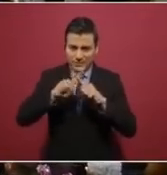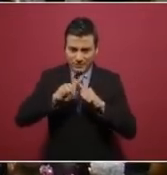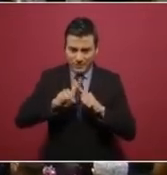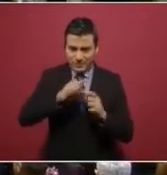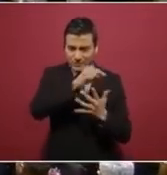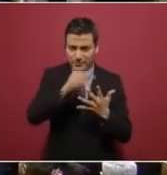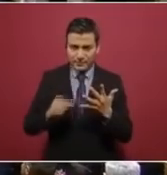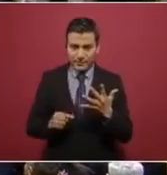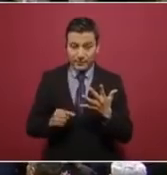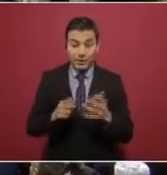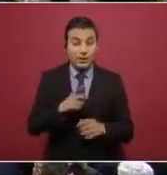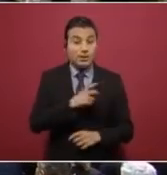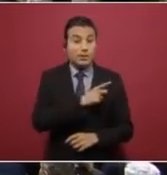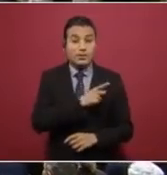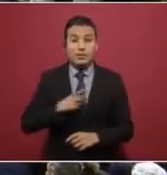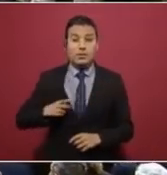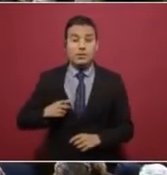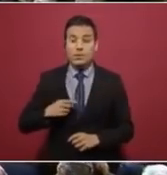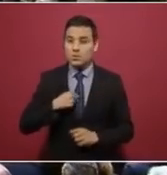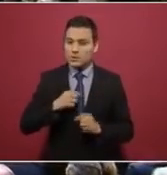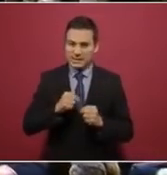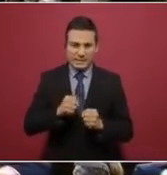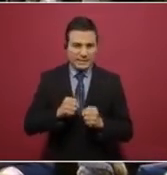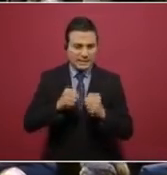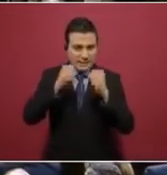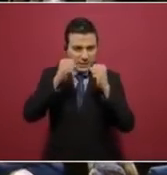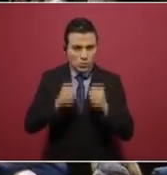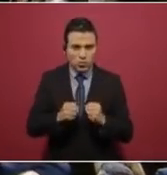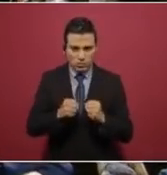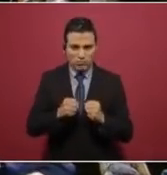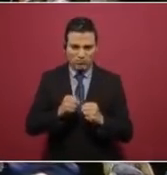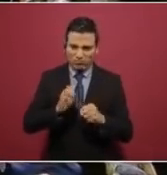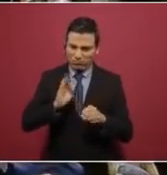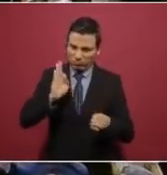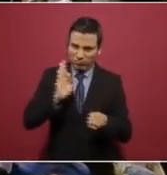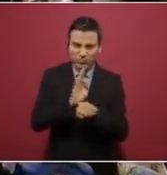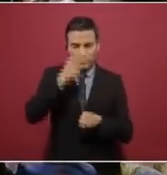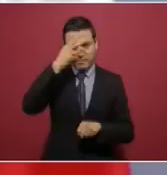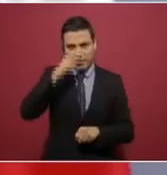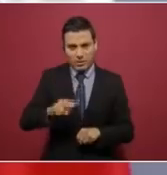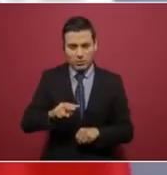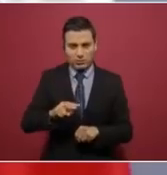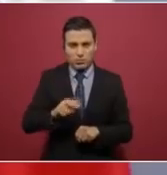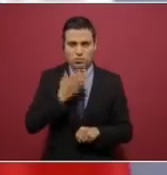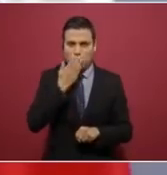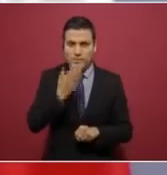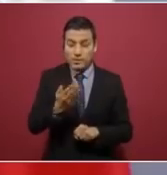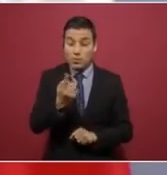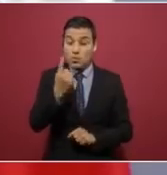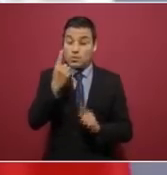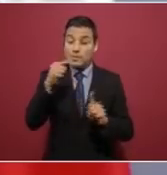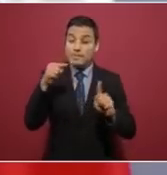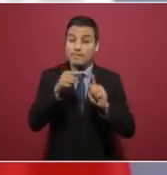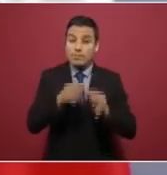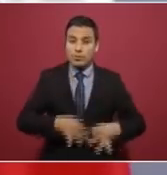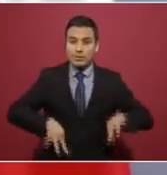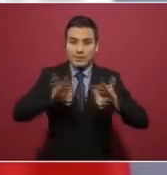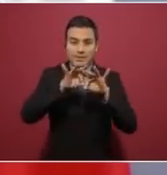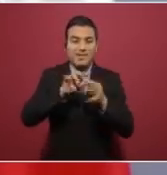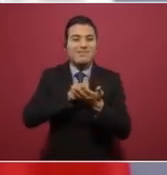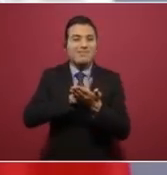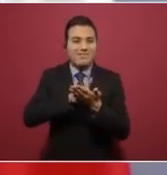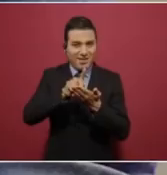garantizar en los hechos, en la realidad, en la práctica, el derecho a la salud, que ya está